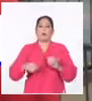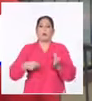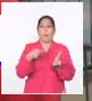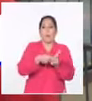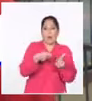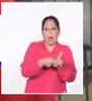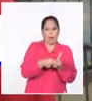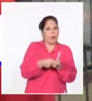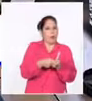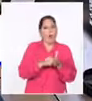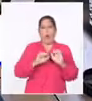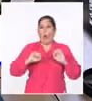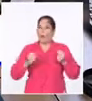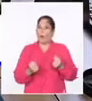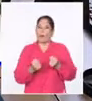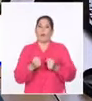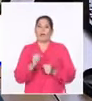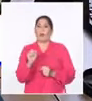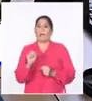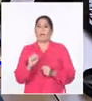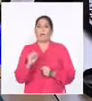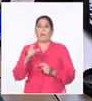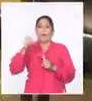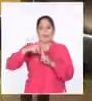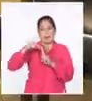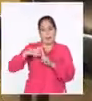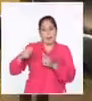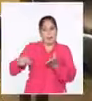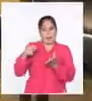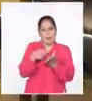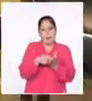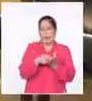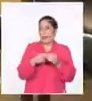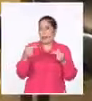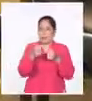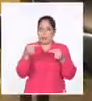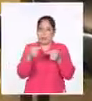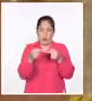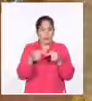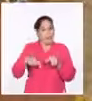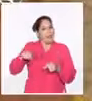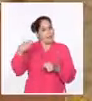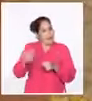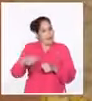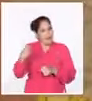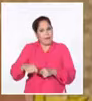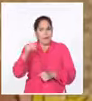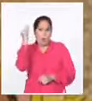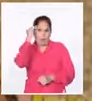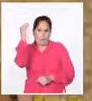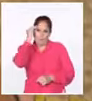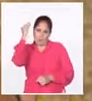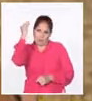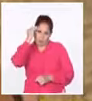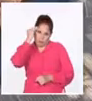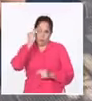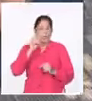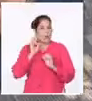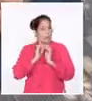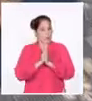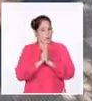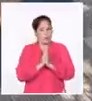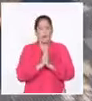formatos digitales, que facilita mucho este proceso. Sí hay que ganar siempre, y eso es algo que insistimos desde la